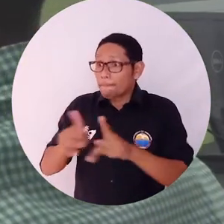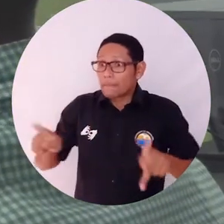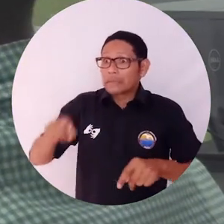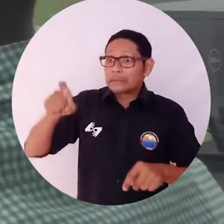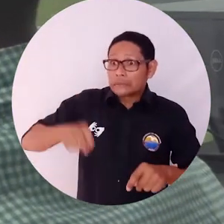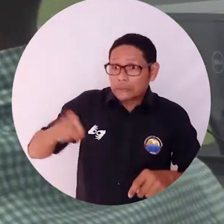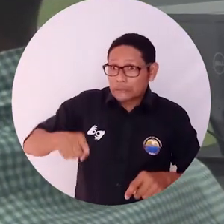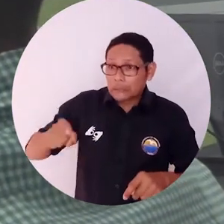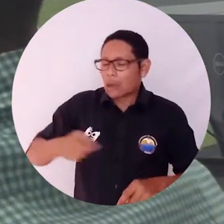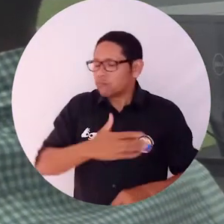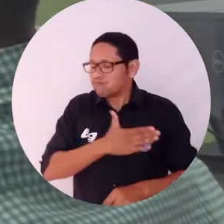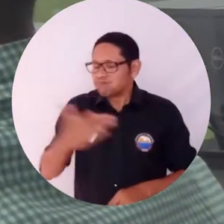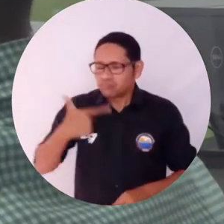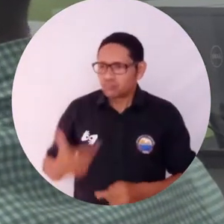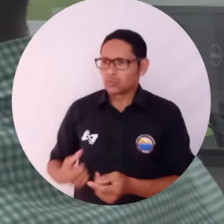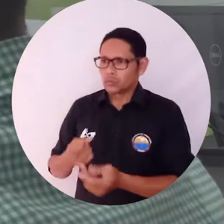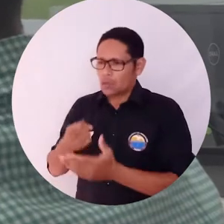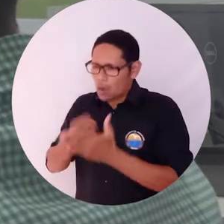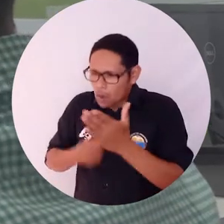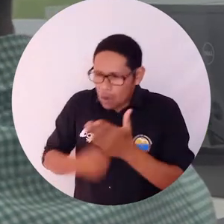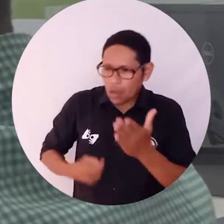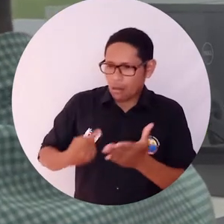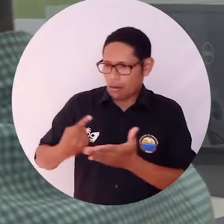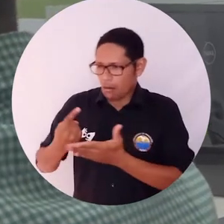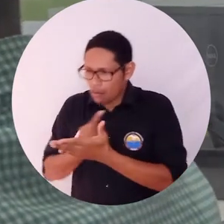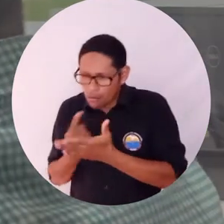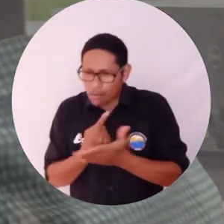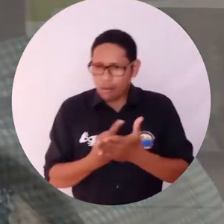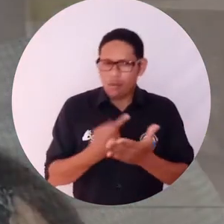conciencia ciudadana sobre la importancia del cumplimiento de las